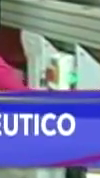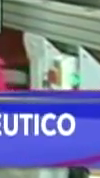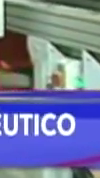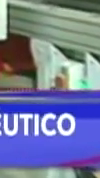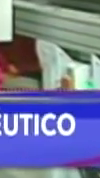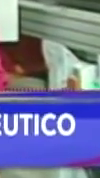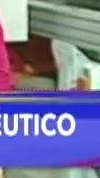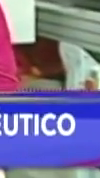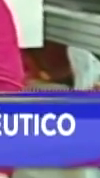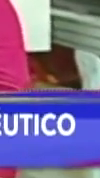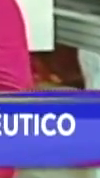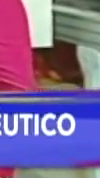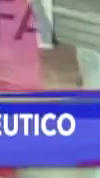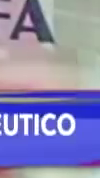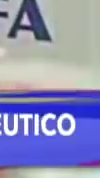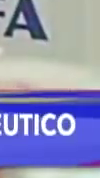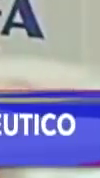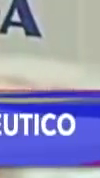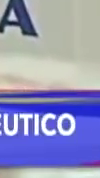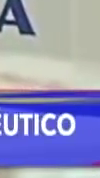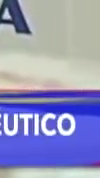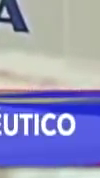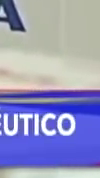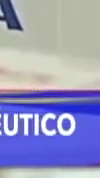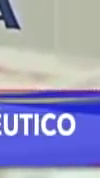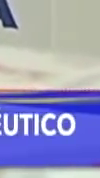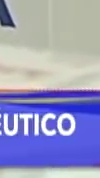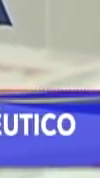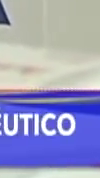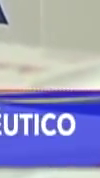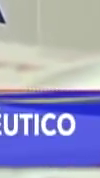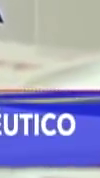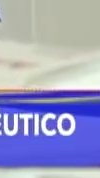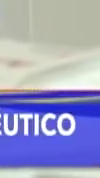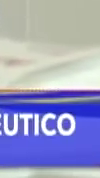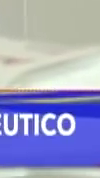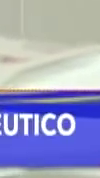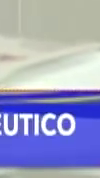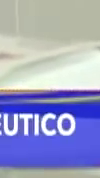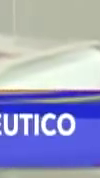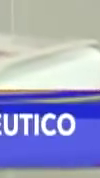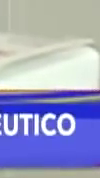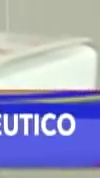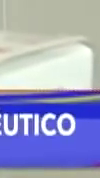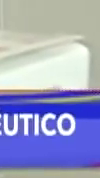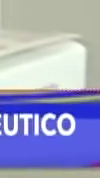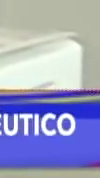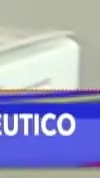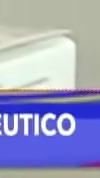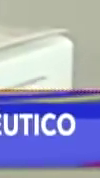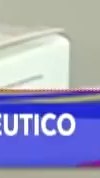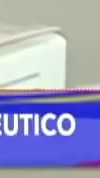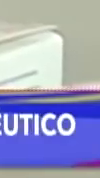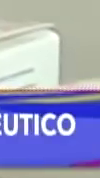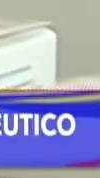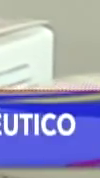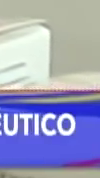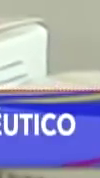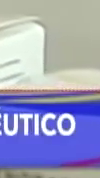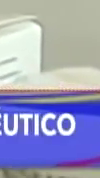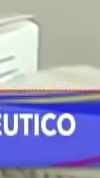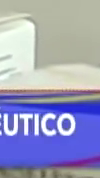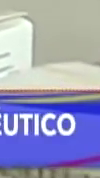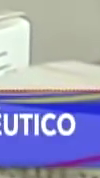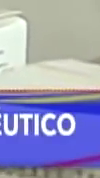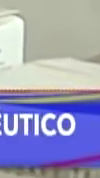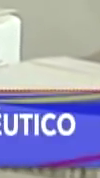hablamos de la red ambulatoria estamos hablando de barrio adentro, 100% salud. Exactamente, presidente. Antibióticos tanto